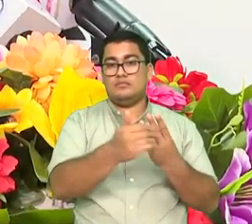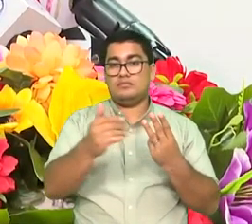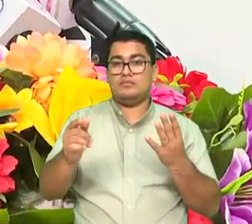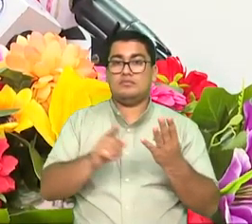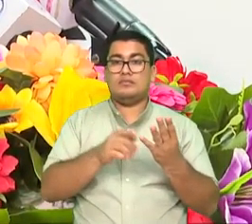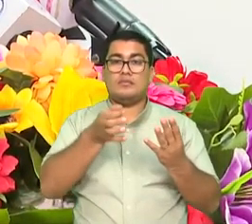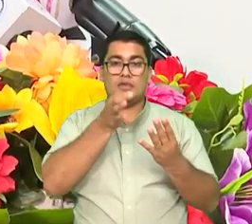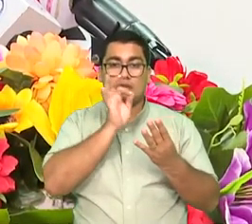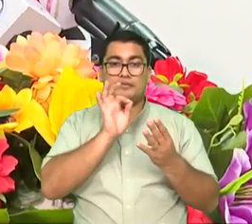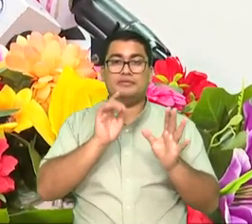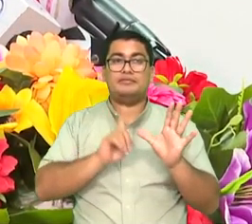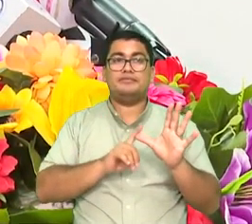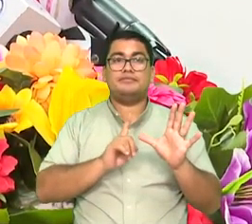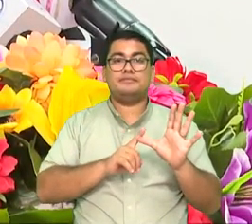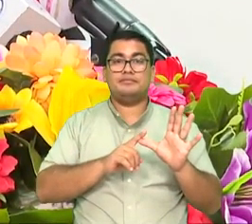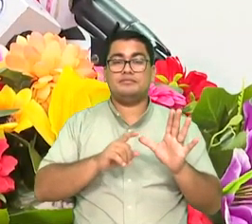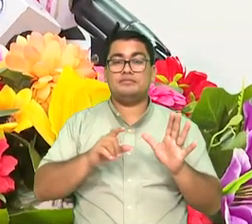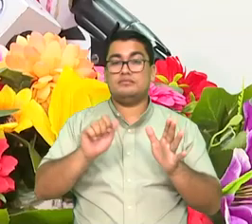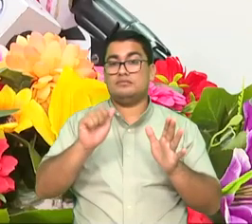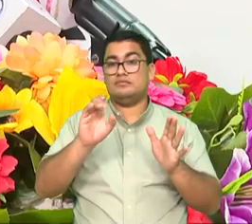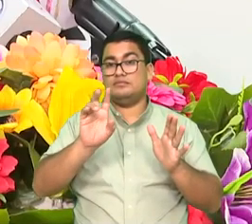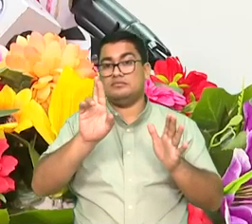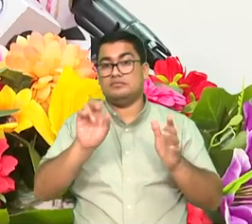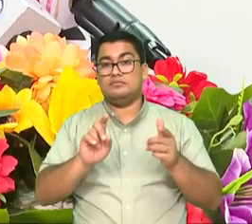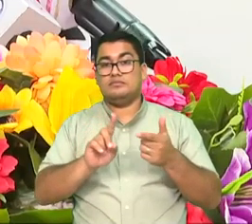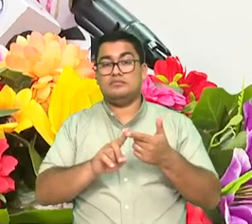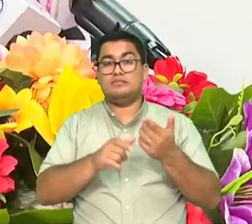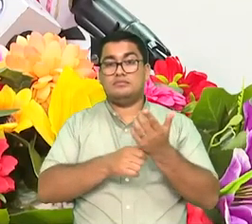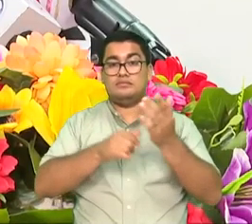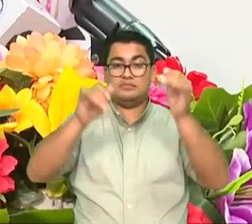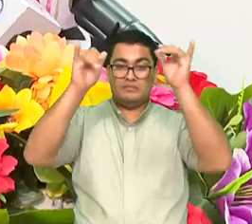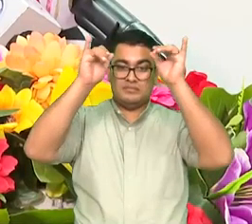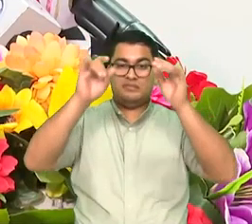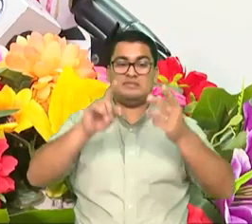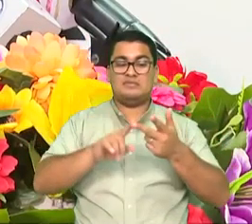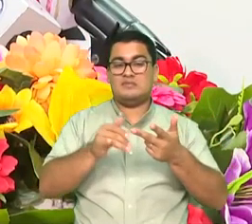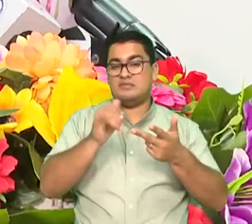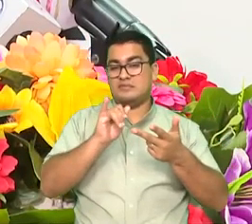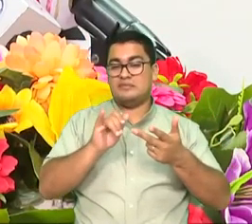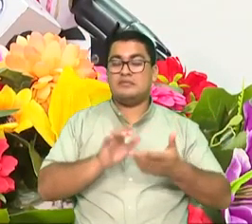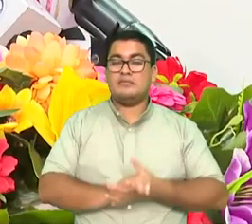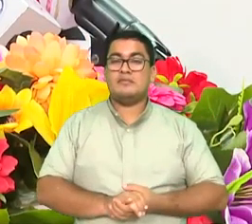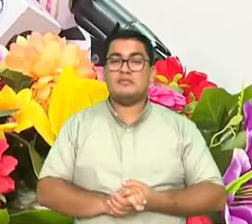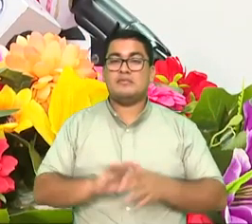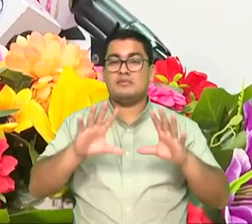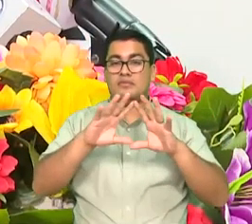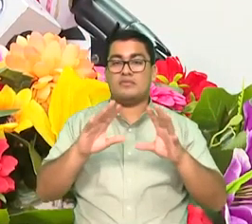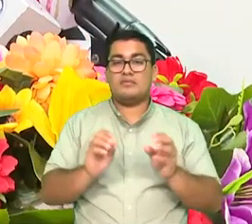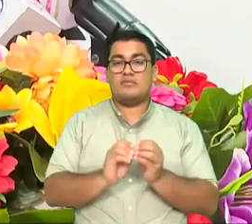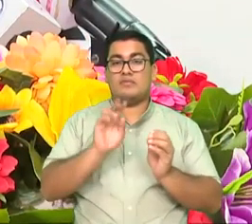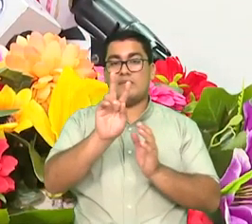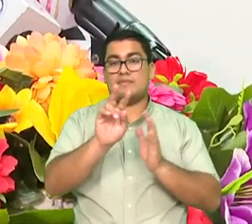café, acero, carne de res y licores, para un total de